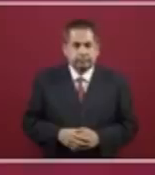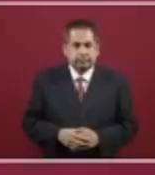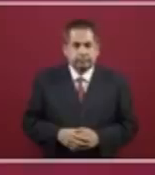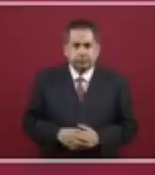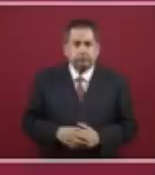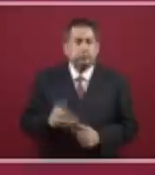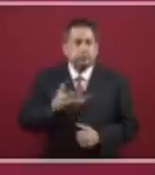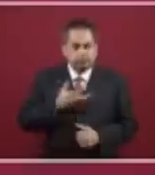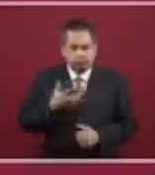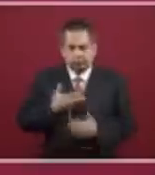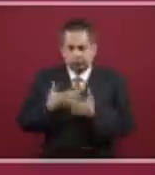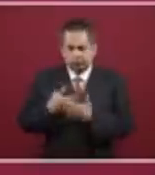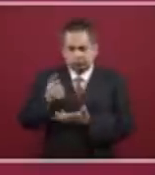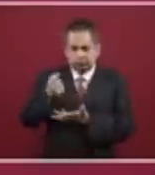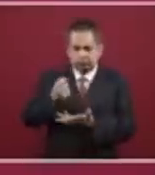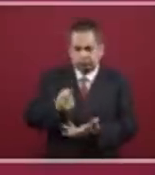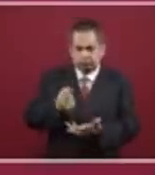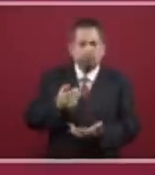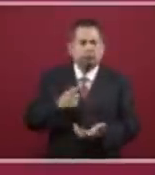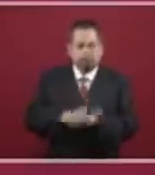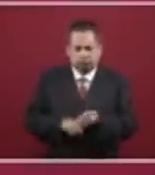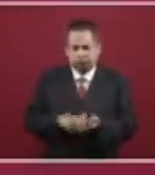Tenemos presupuesto.